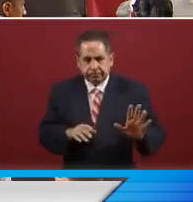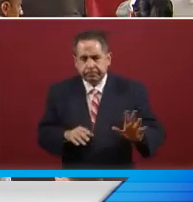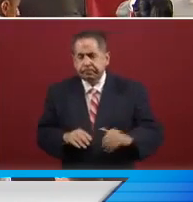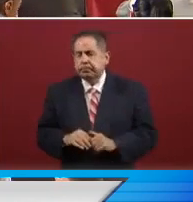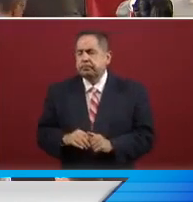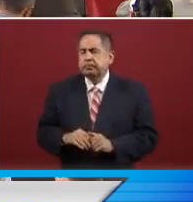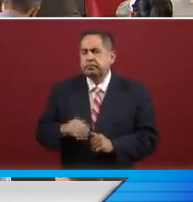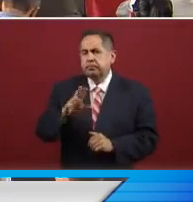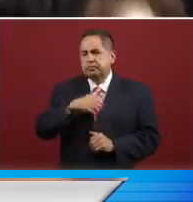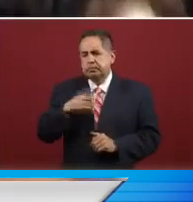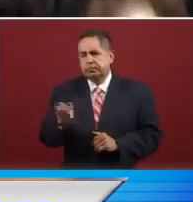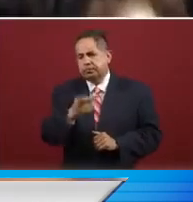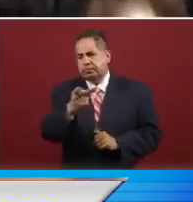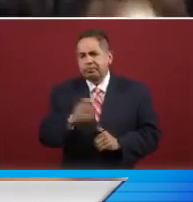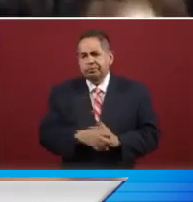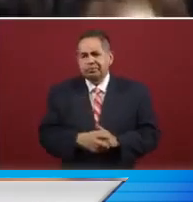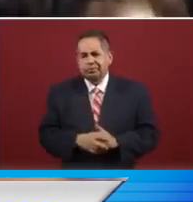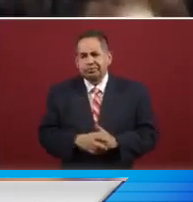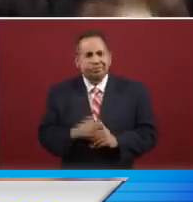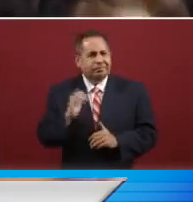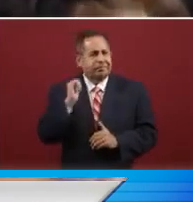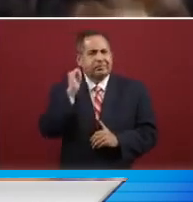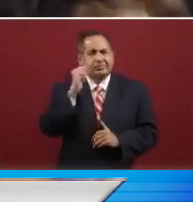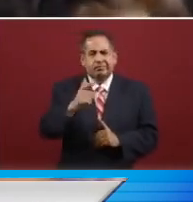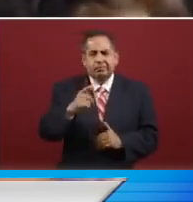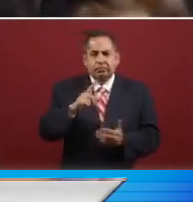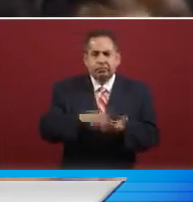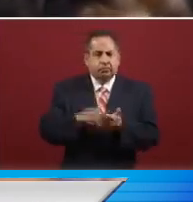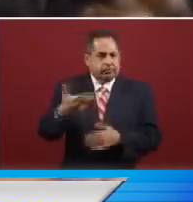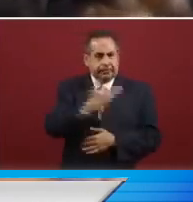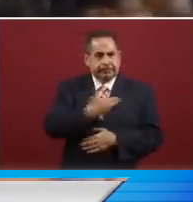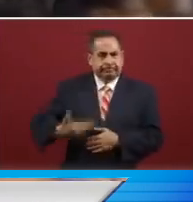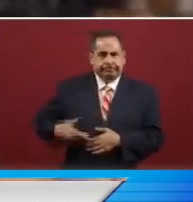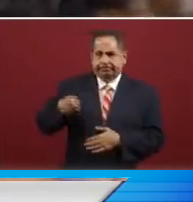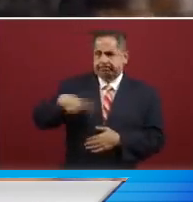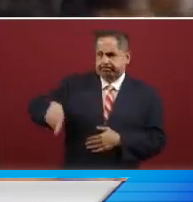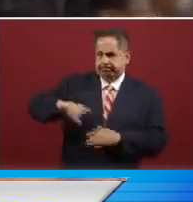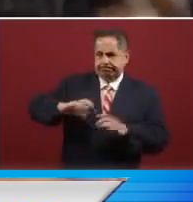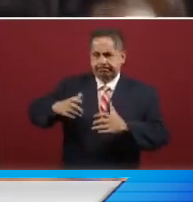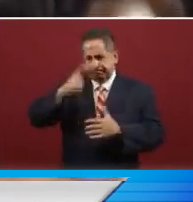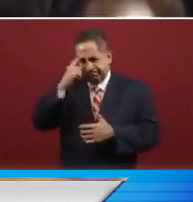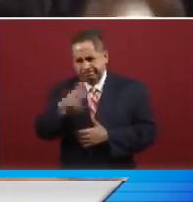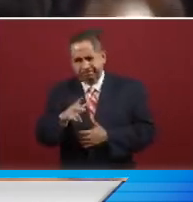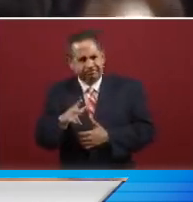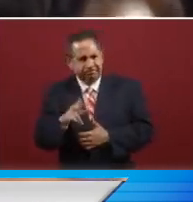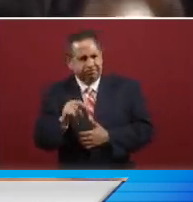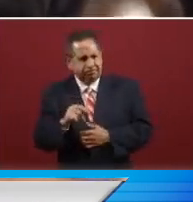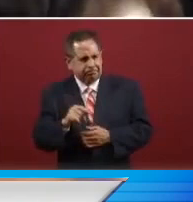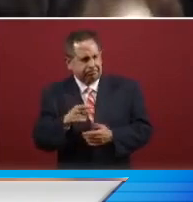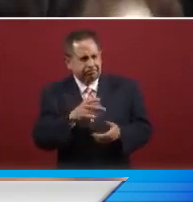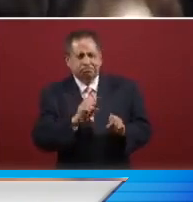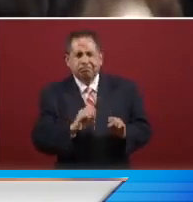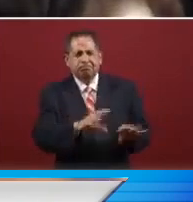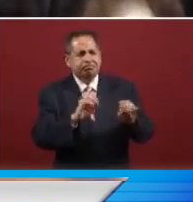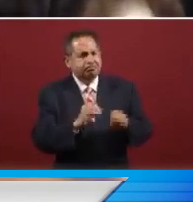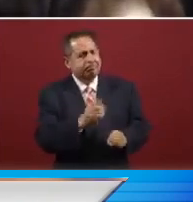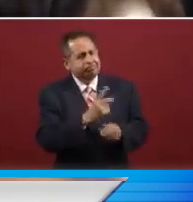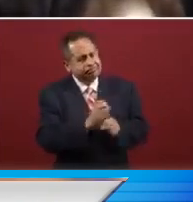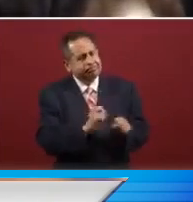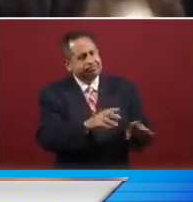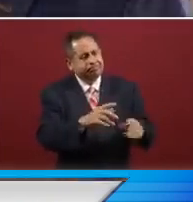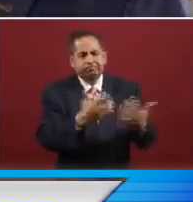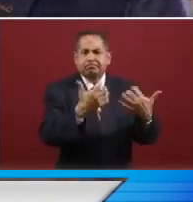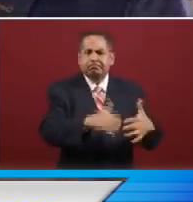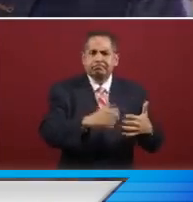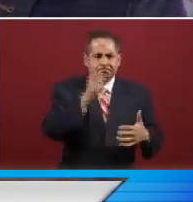combustibles y la CRE anulará la concesión. Se interpuso la denuncia en la Fiscalía General de la República para deslindar responsabilidades legales que correspondan.